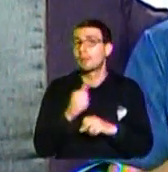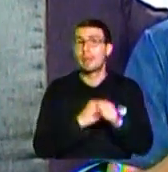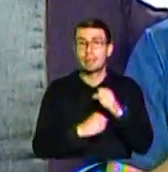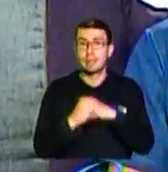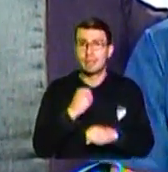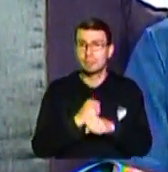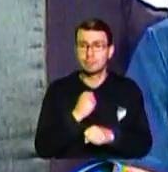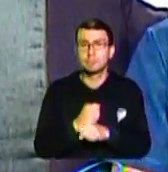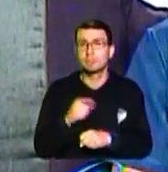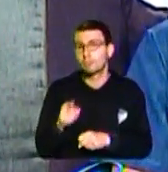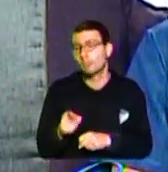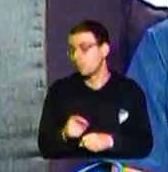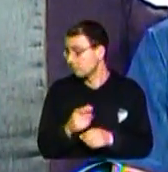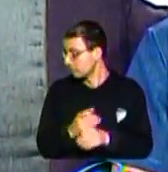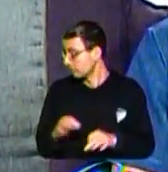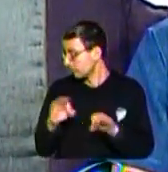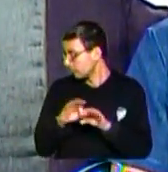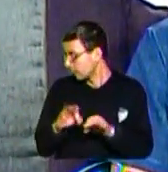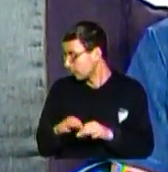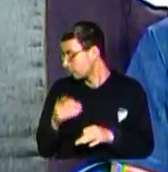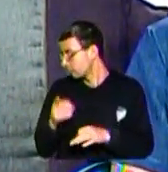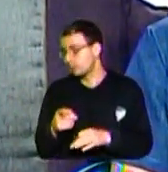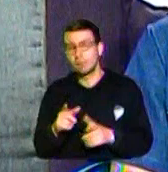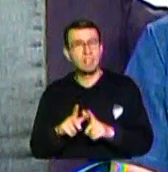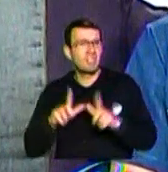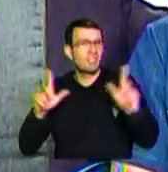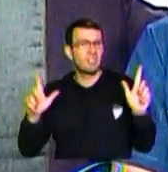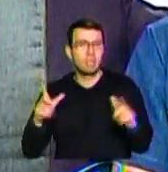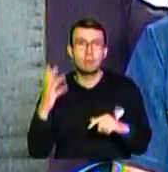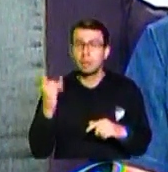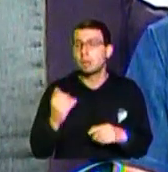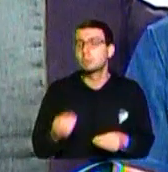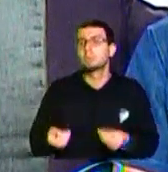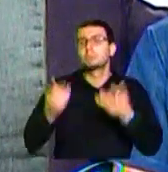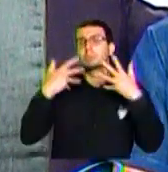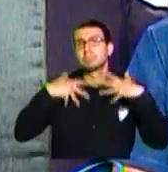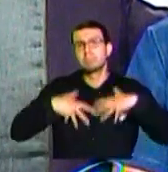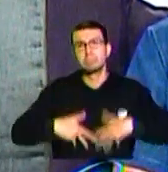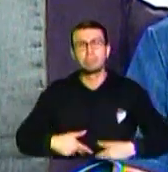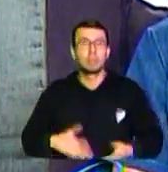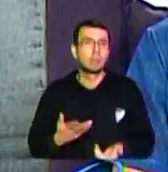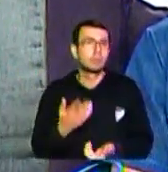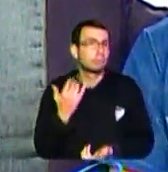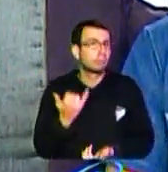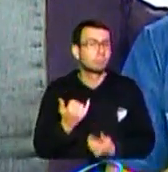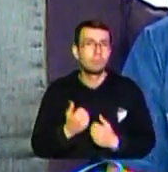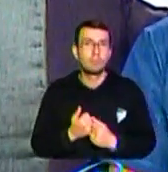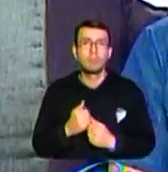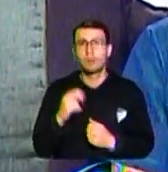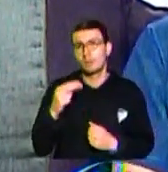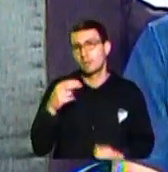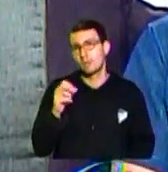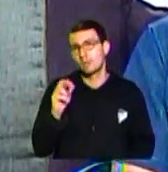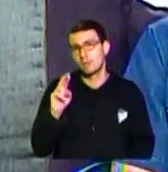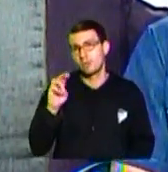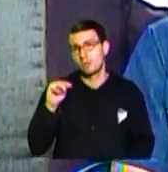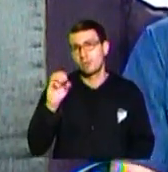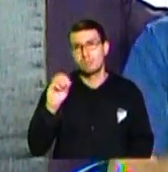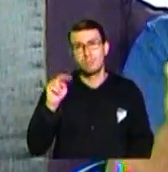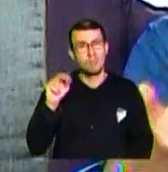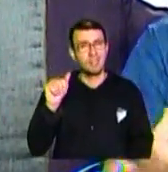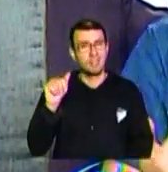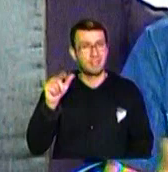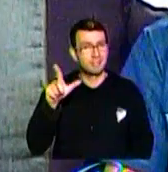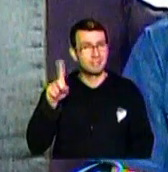terapia hormonal con más libertad. Se manejaba en Estados Unidos, se manejaba ahora. Pero resulta